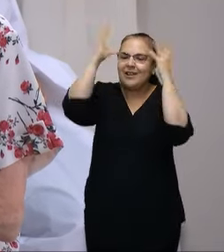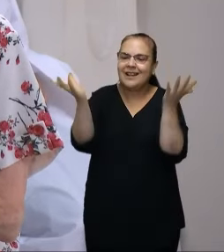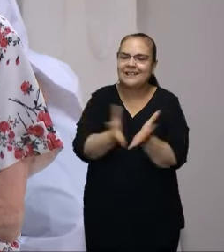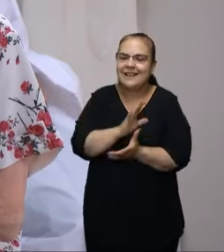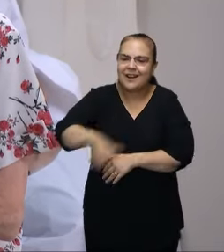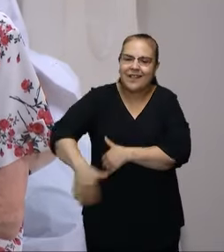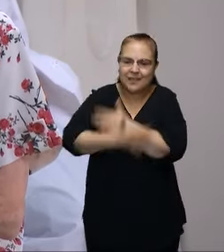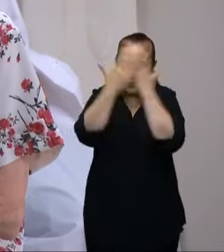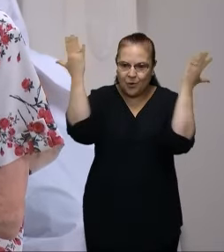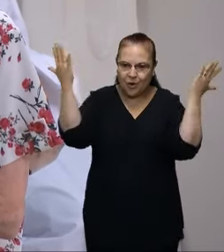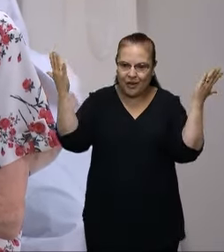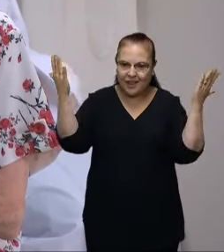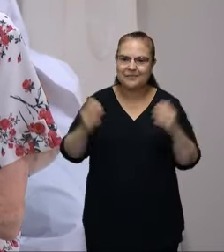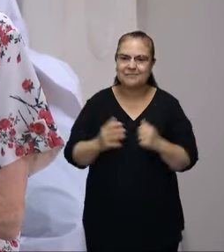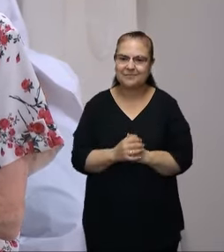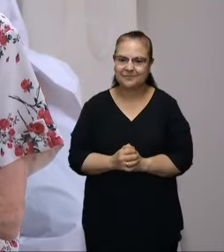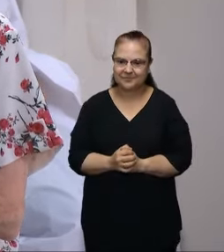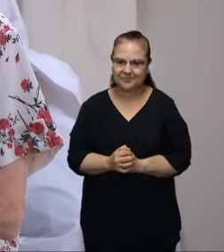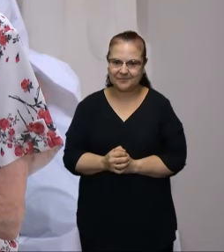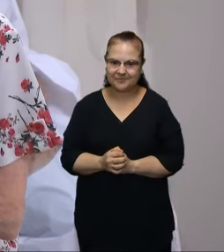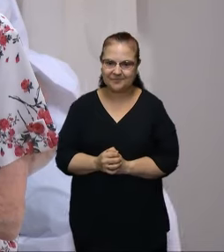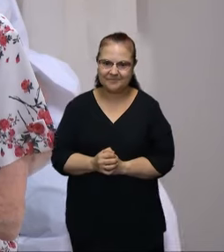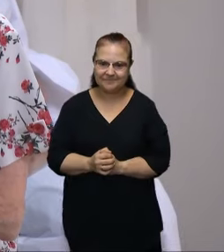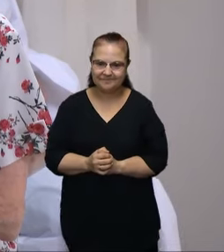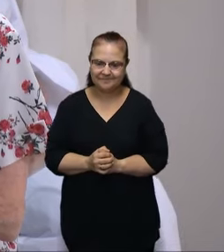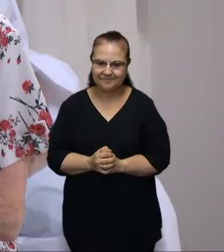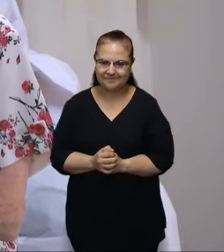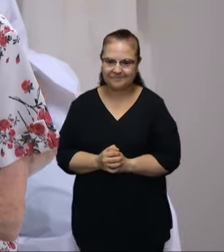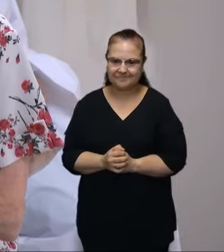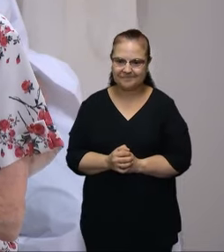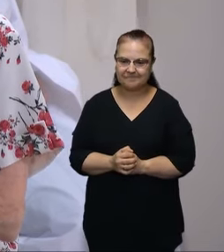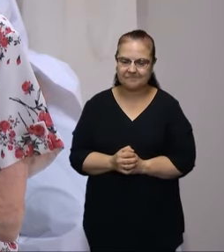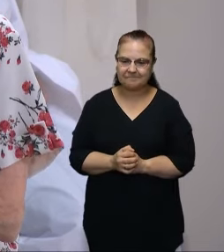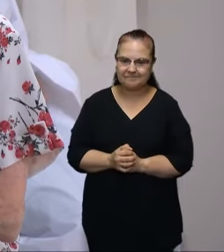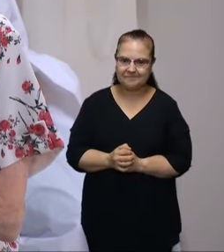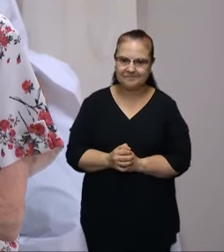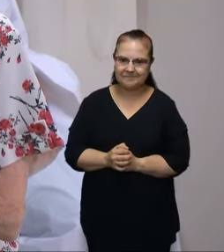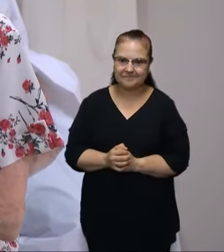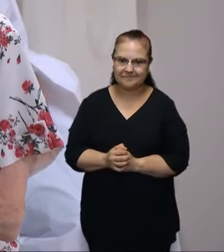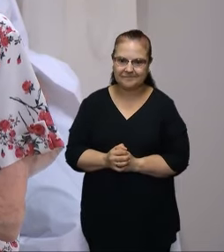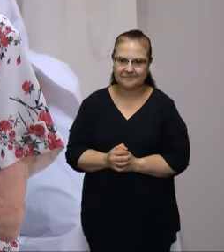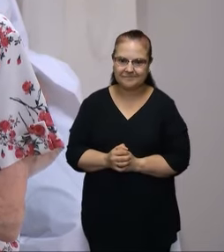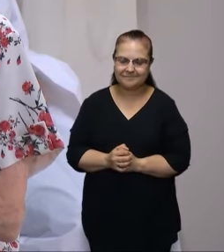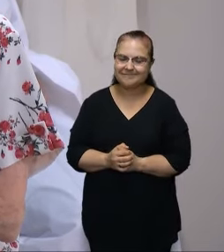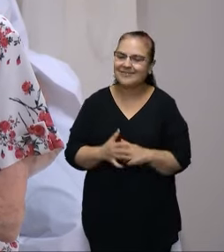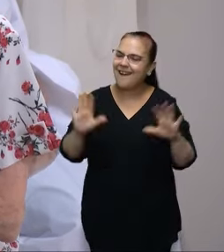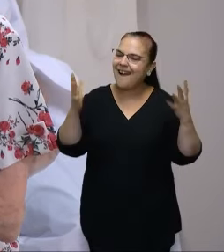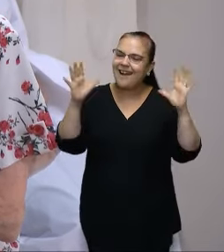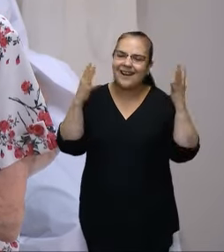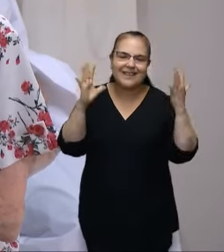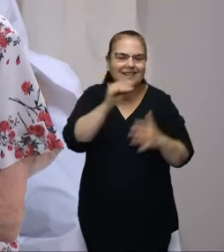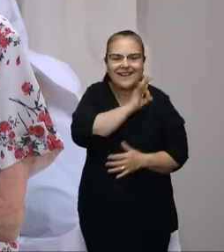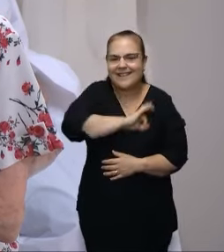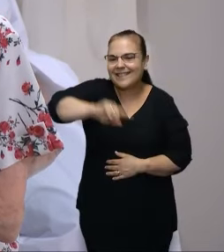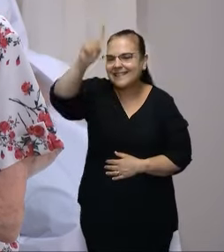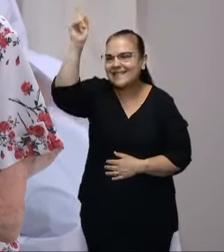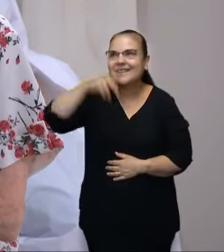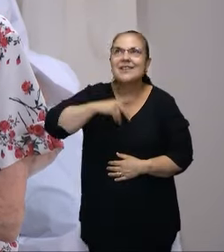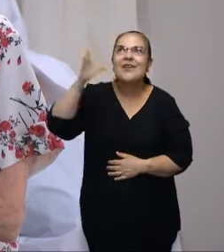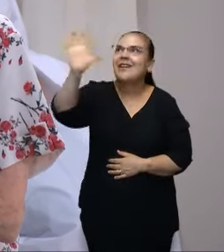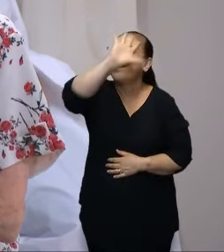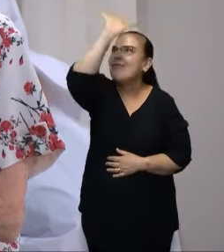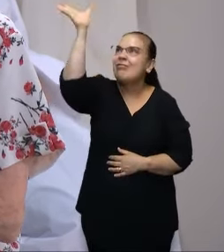tu gloria llenos están el cielo y la tierra de tu Gloria alabad al Señor en el